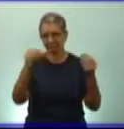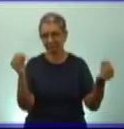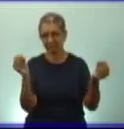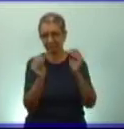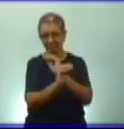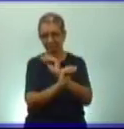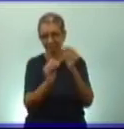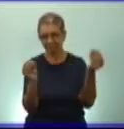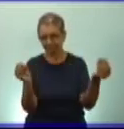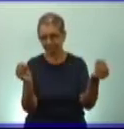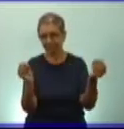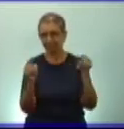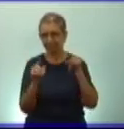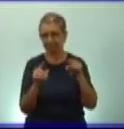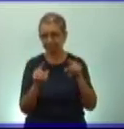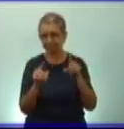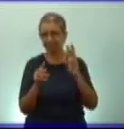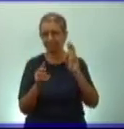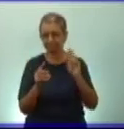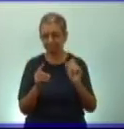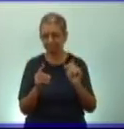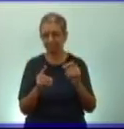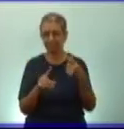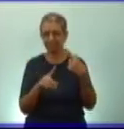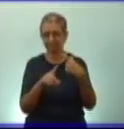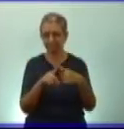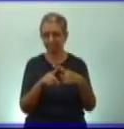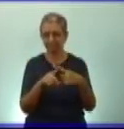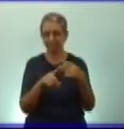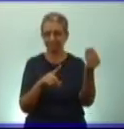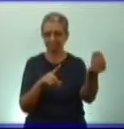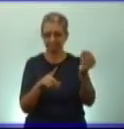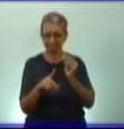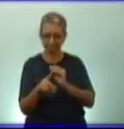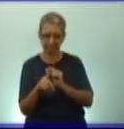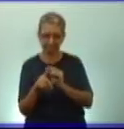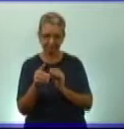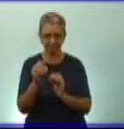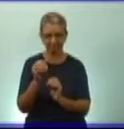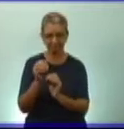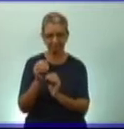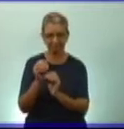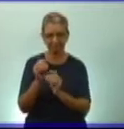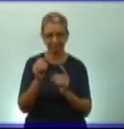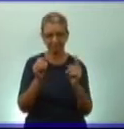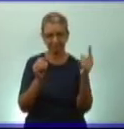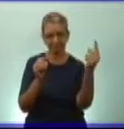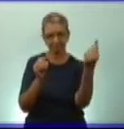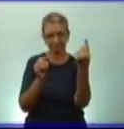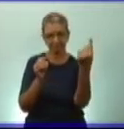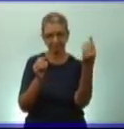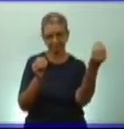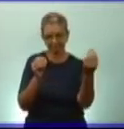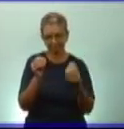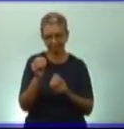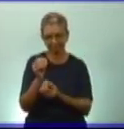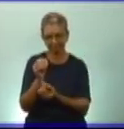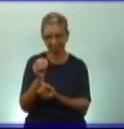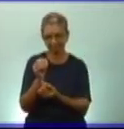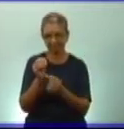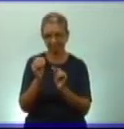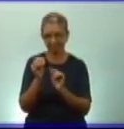oxidación. Es decir, el número de oxidación del sodio se coloca como subíndice del oxígeno, pero siempre con su